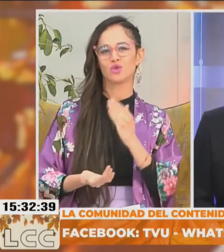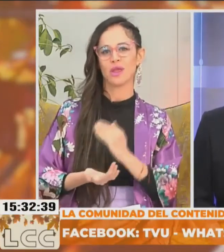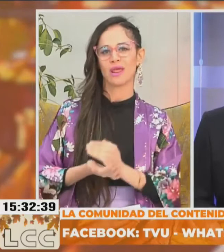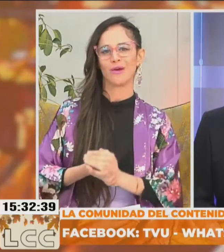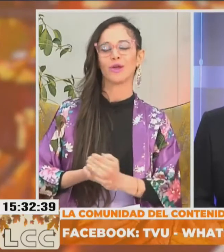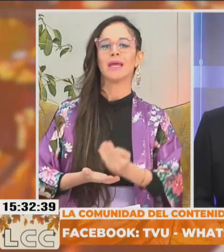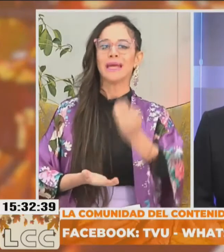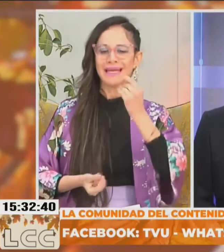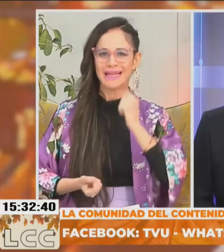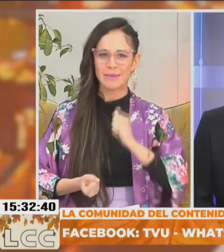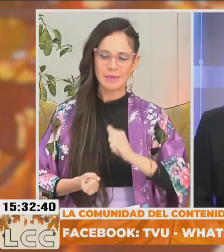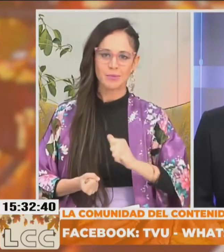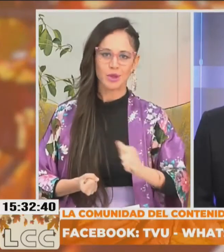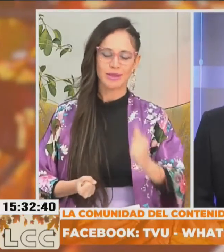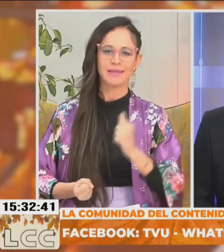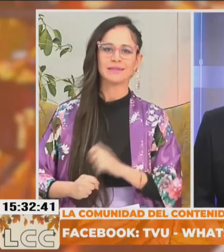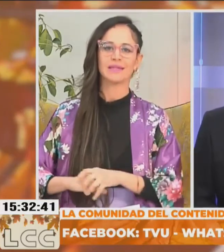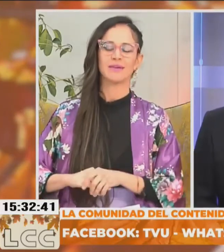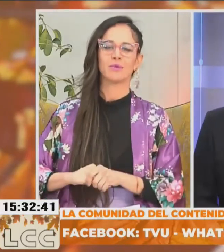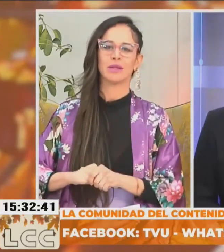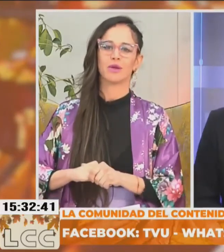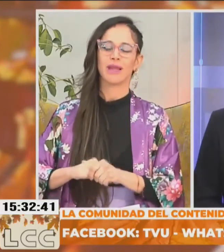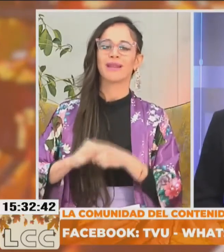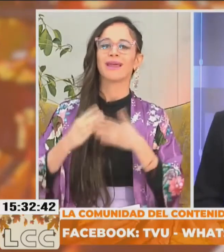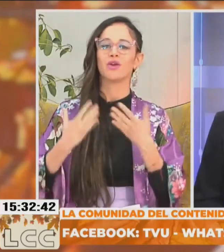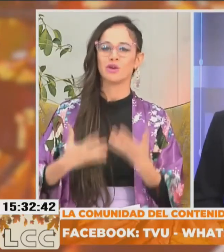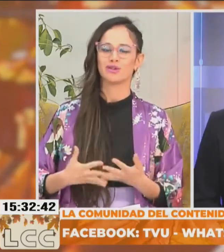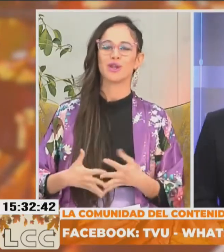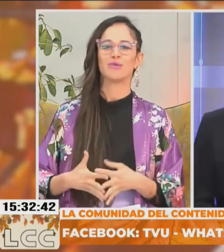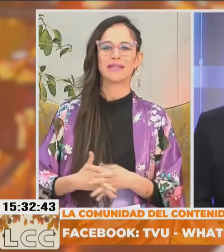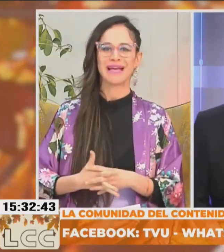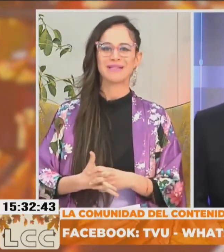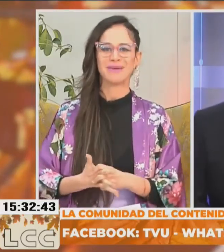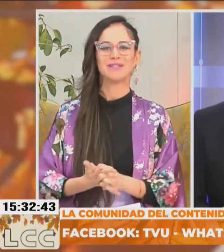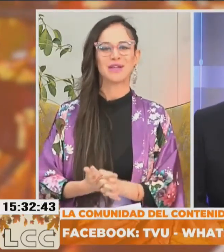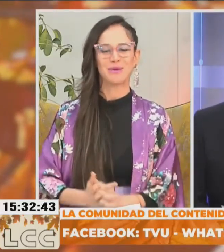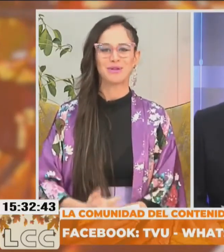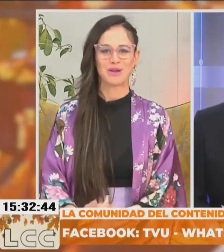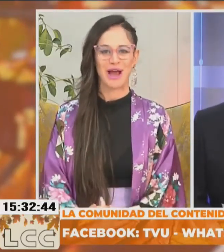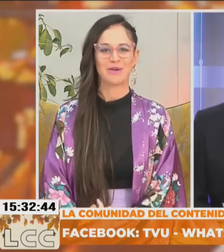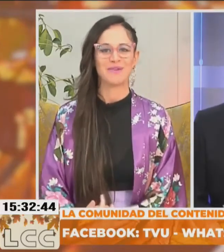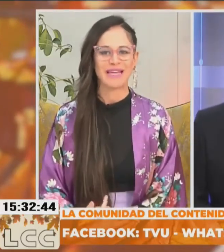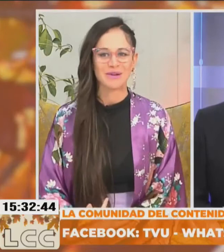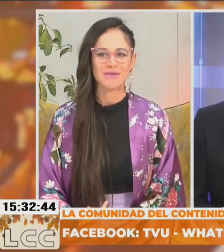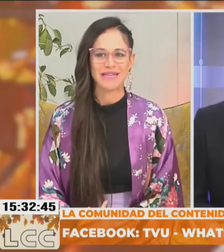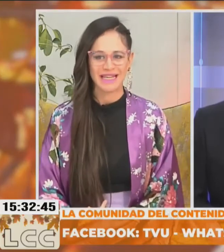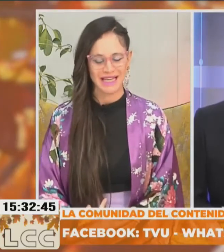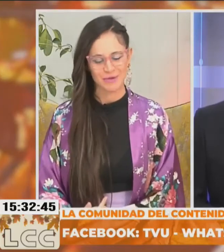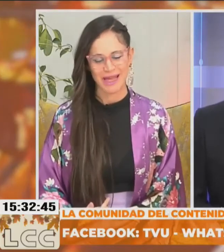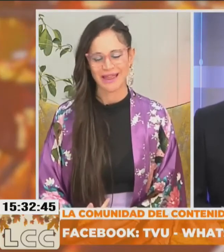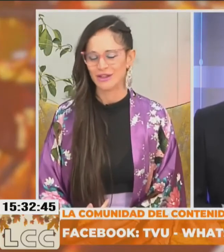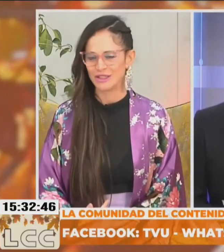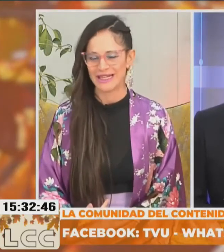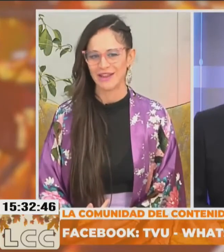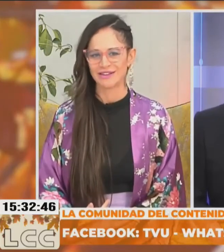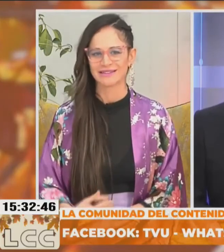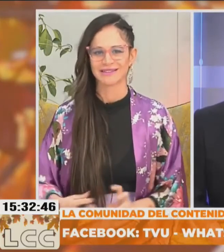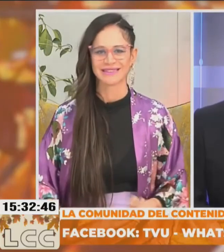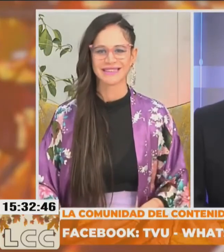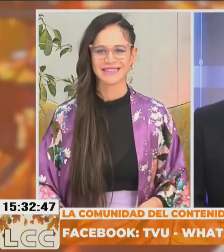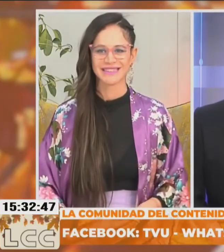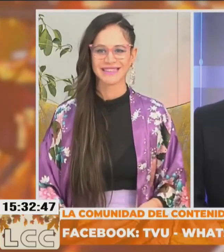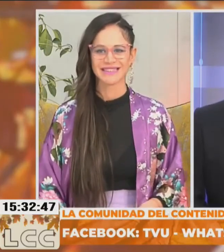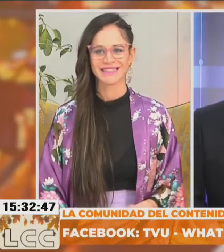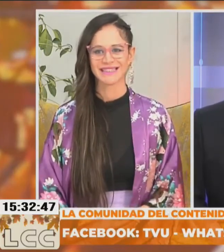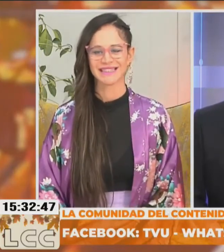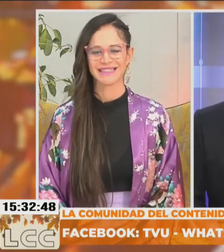del sucede de hoy. ¿Qué temas importantes debemos de abordar y de conocer? ¿Cómo estás, Pancho? Qué gusto que nos acompañes nuevamente aquí en la comunidad del contenido. Hola,